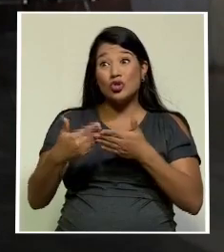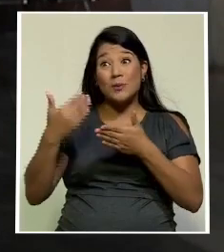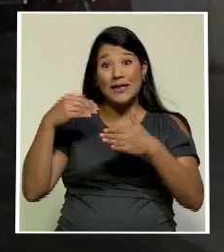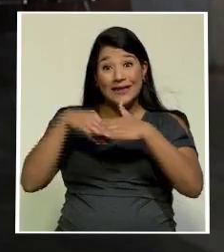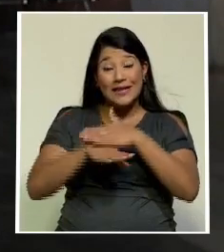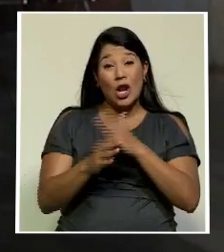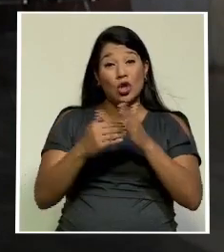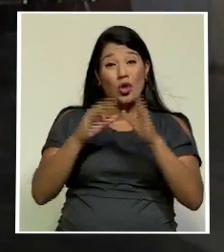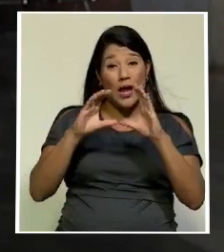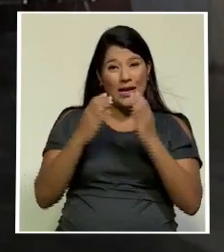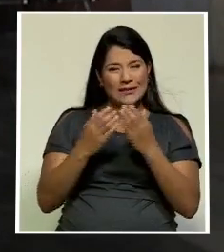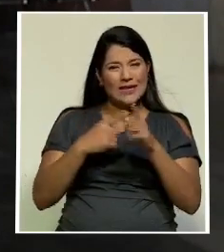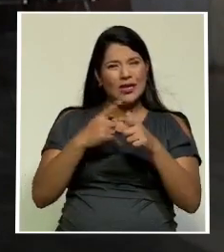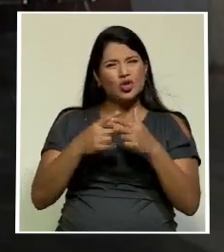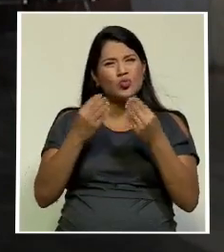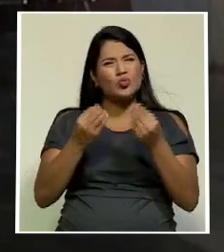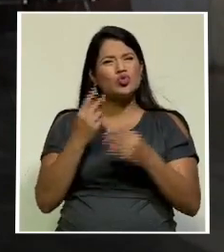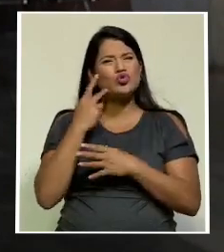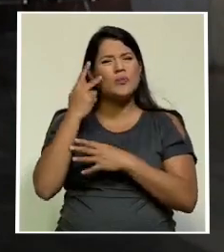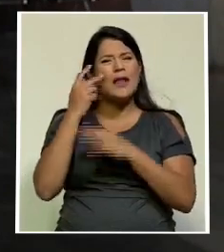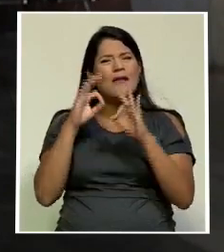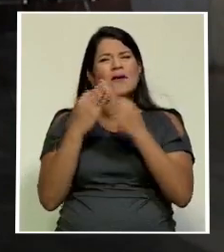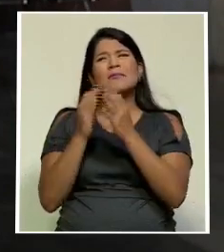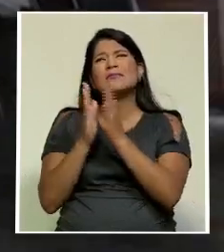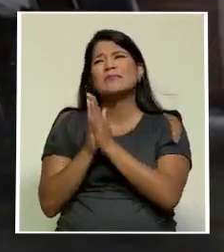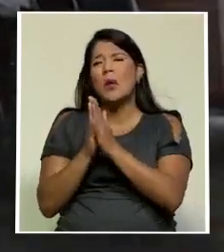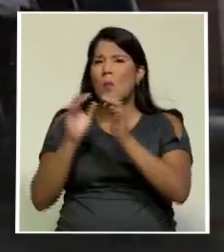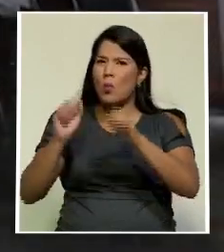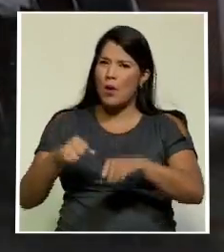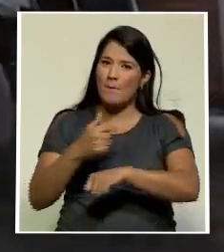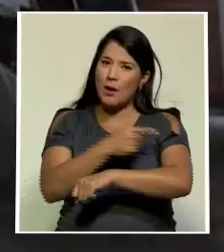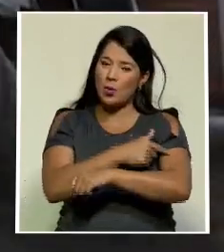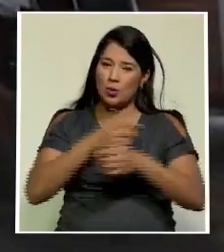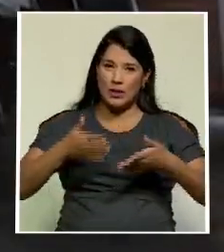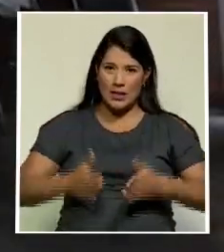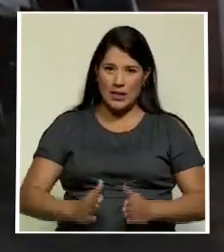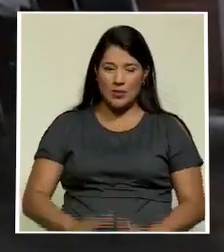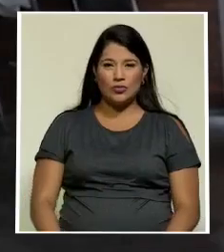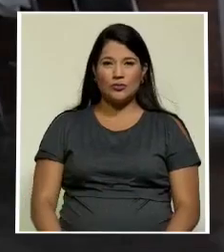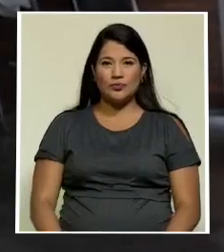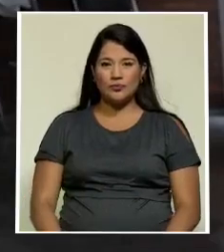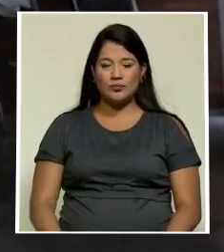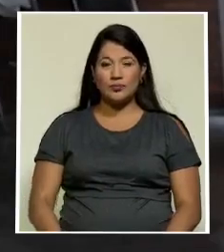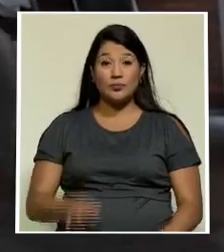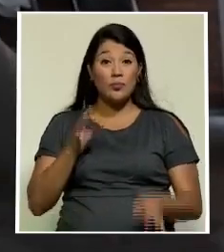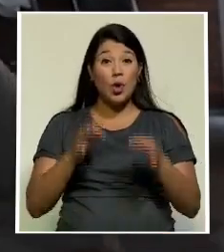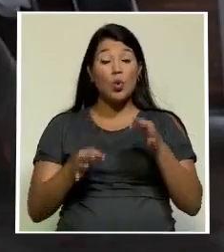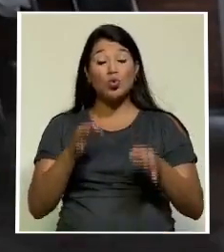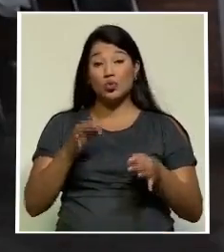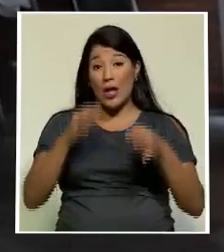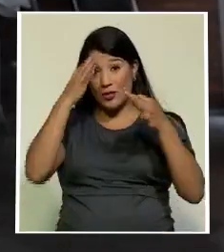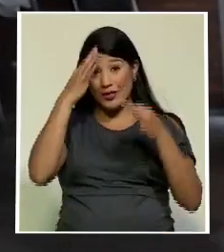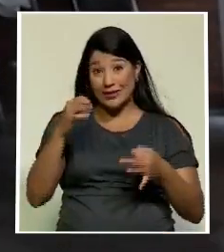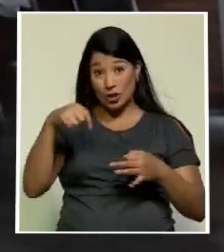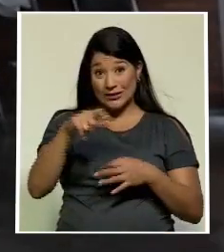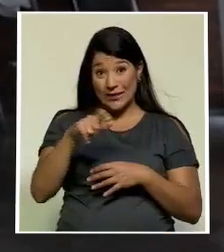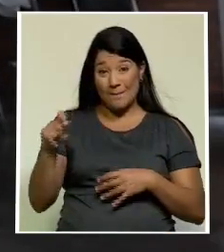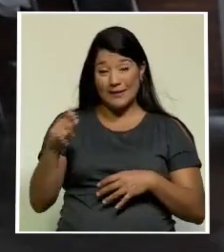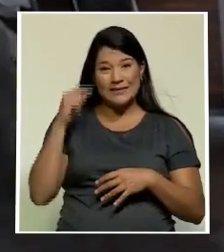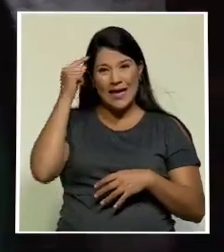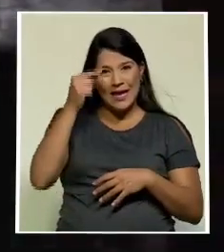padres de familia han recurrido a la justicia pidiendo que se vacune a sus hijos. Un juzgado determinó este mes que el gobierno